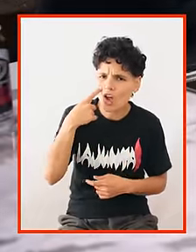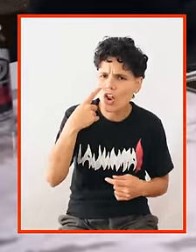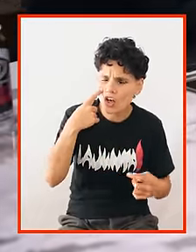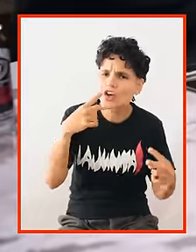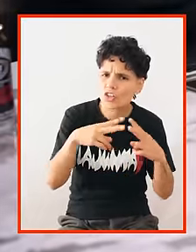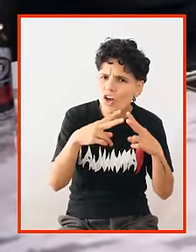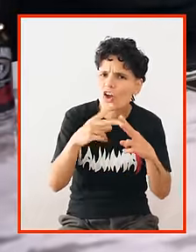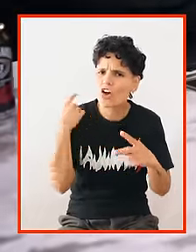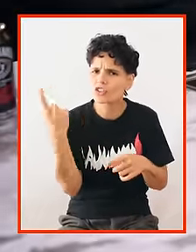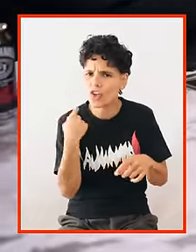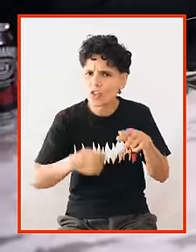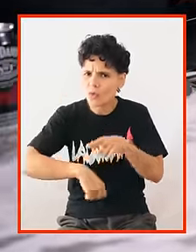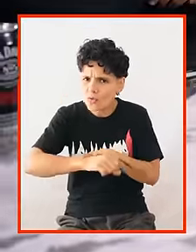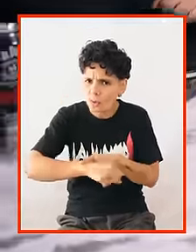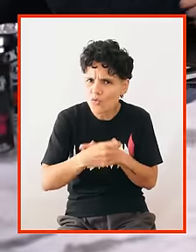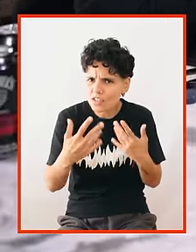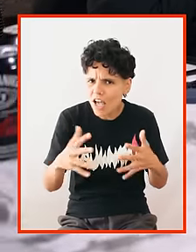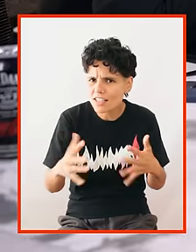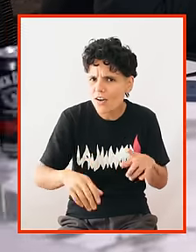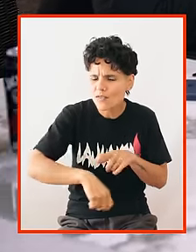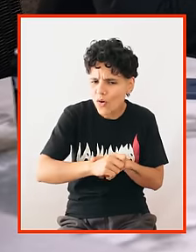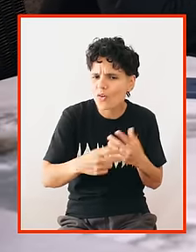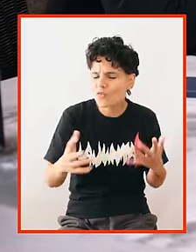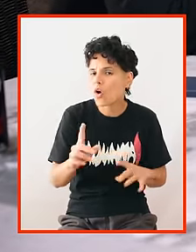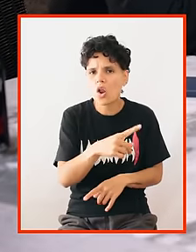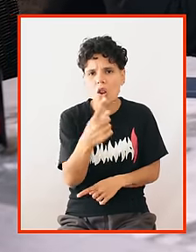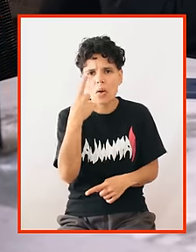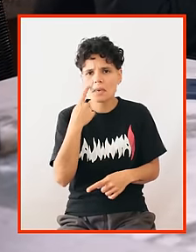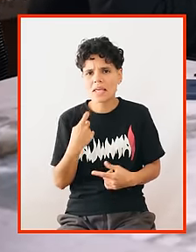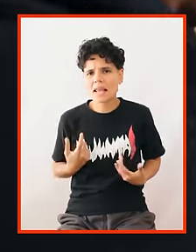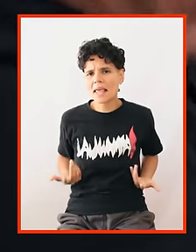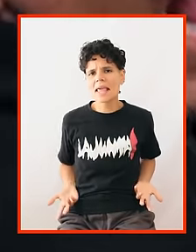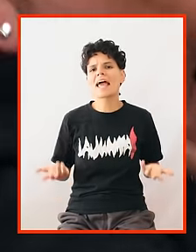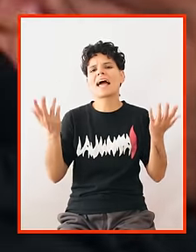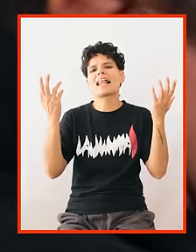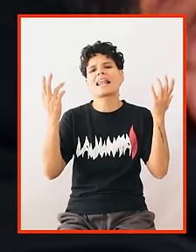amigo de ellos y jugamos la pelota y toda la cuestión. Y nadie me creía.